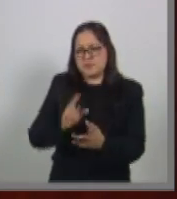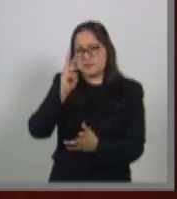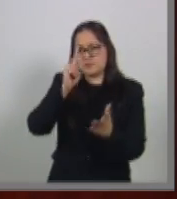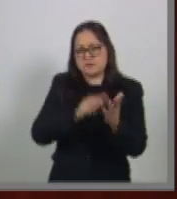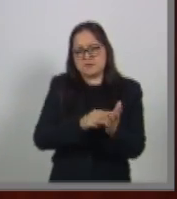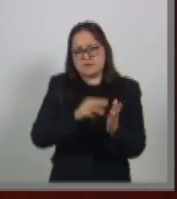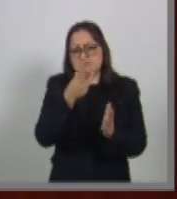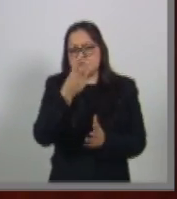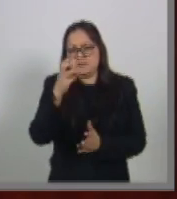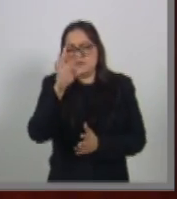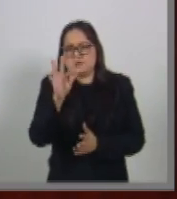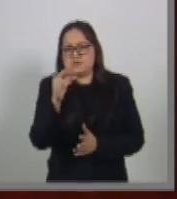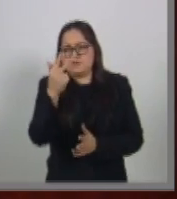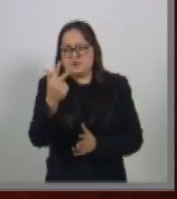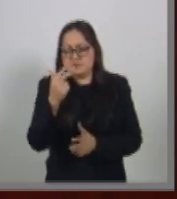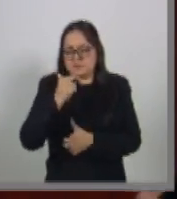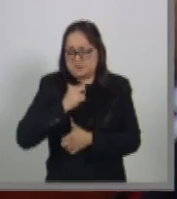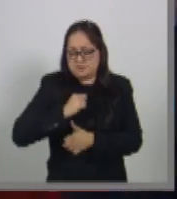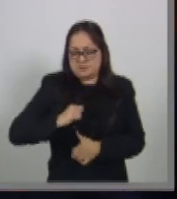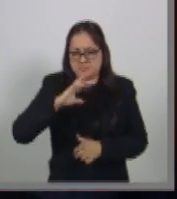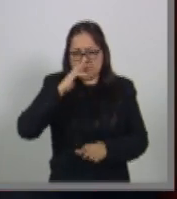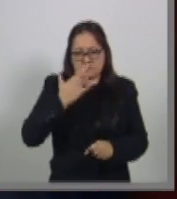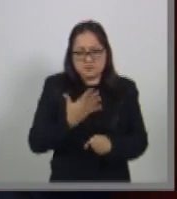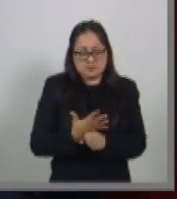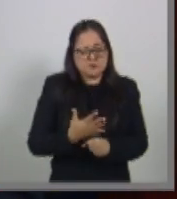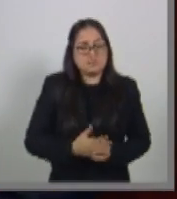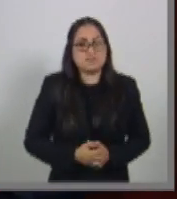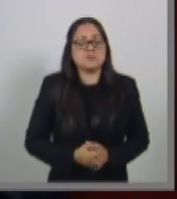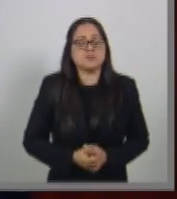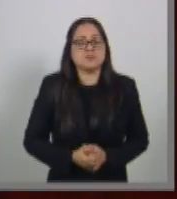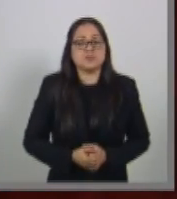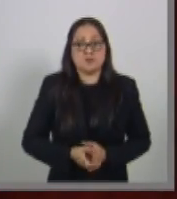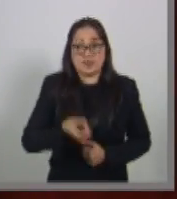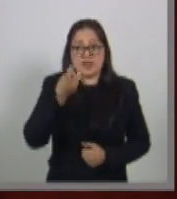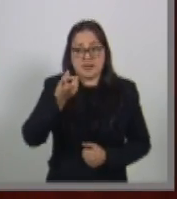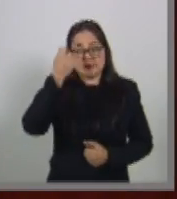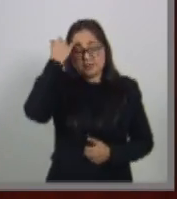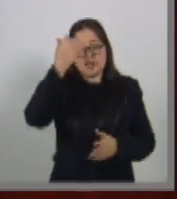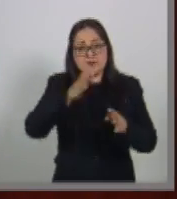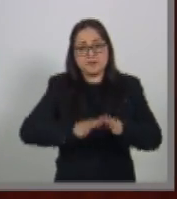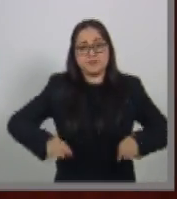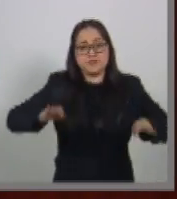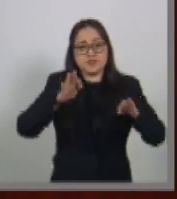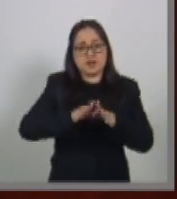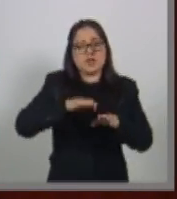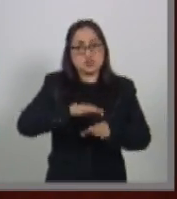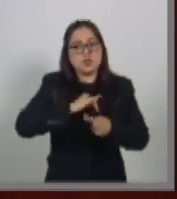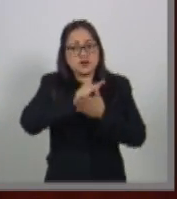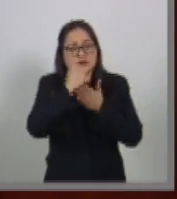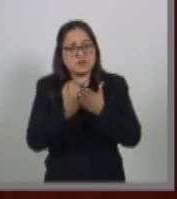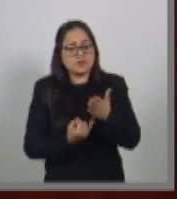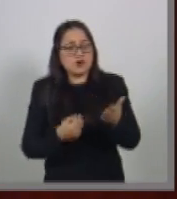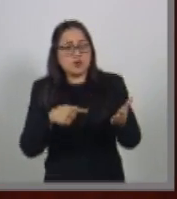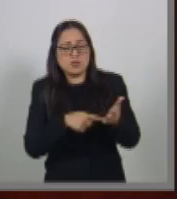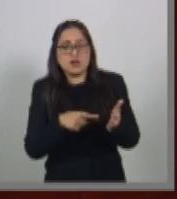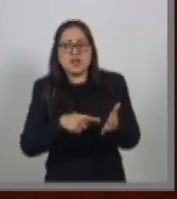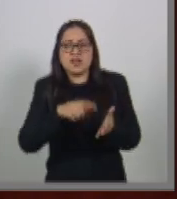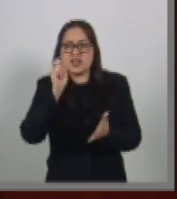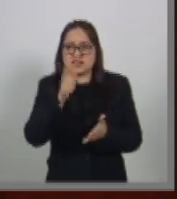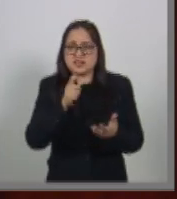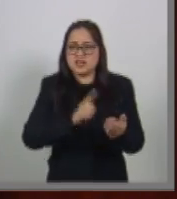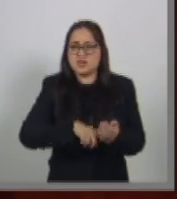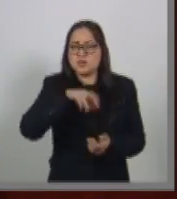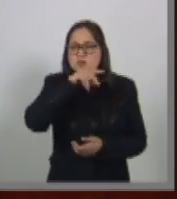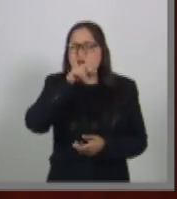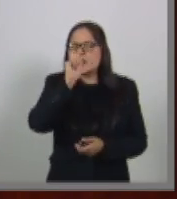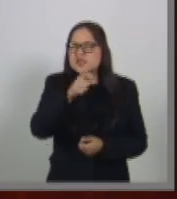3.348 autoridades. Un aspecto que destaca dicho informe y resulta preocupante